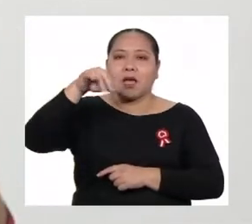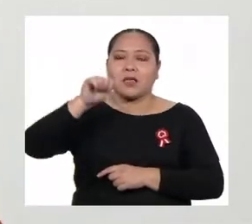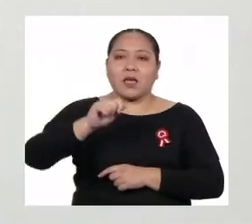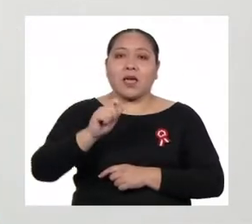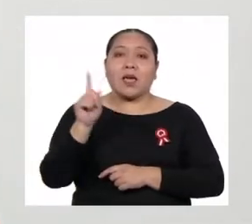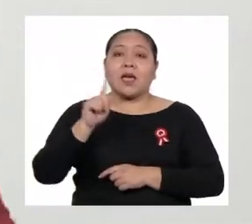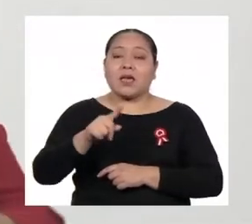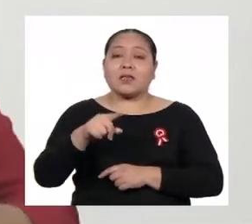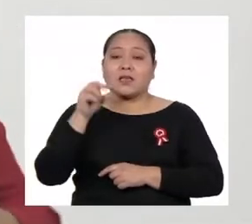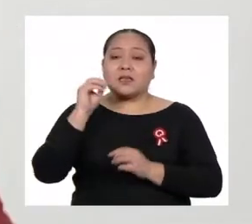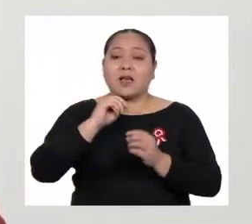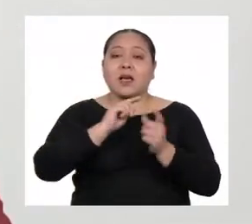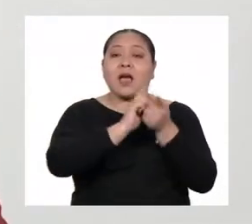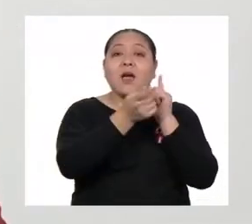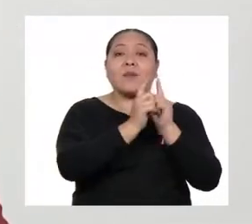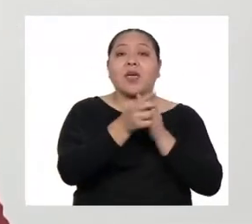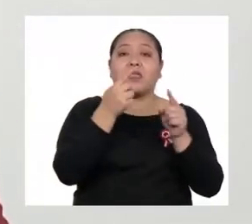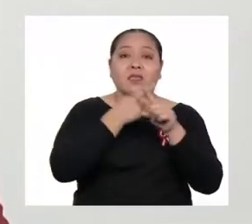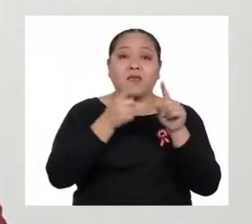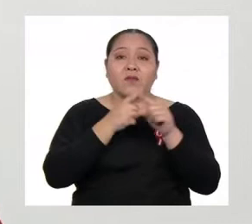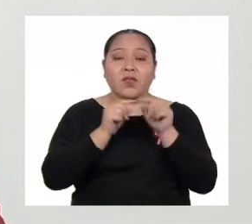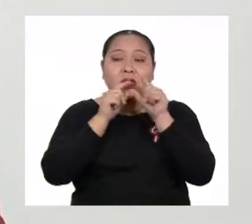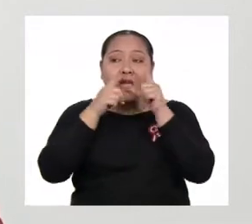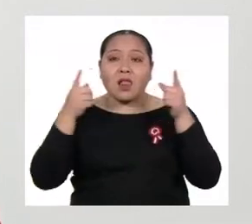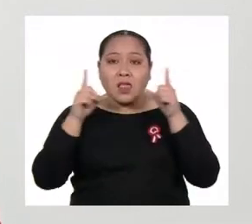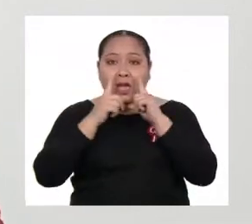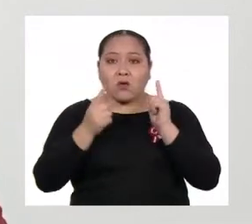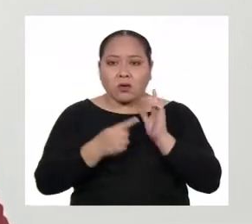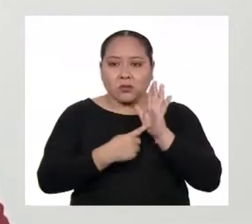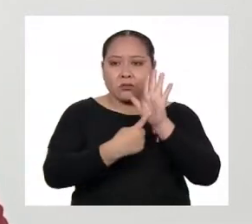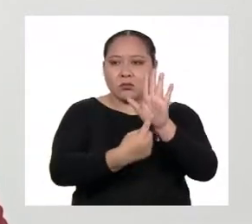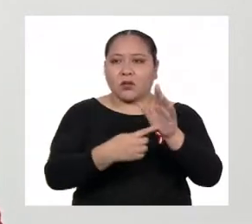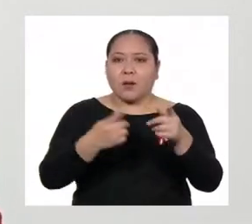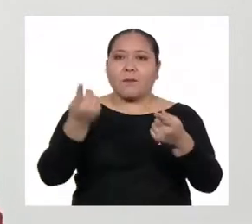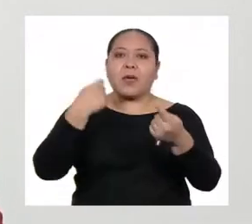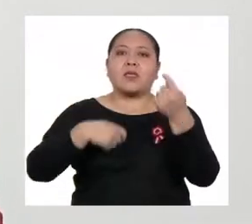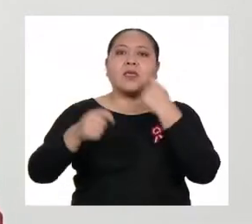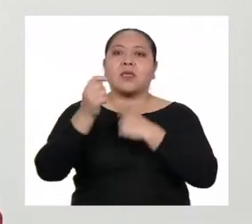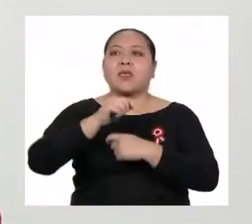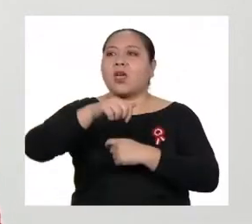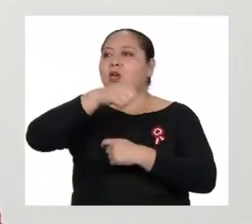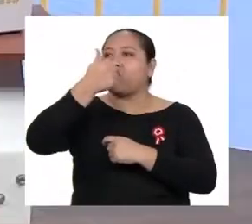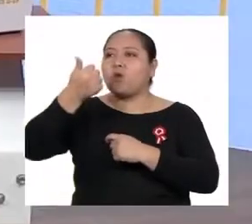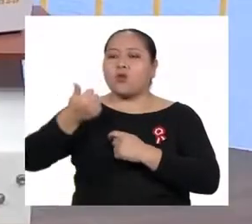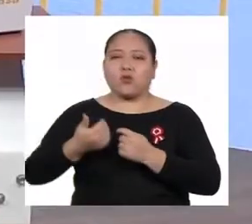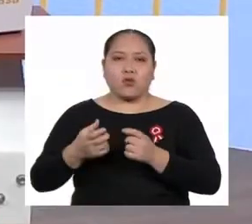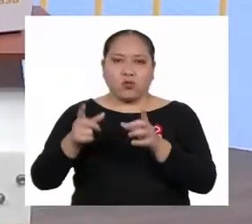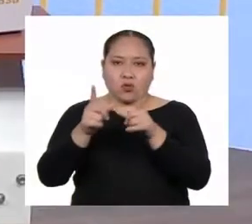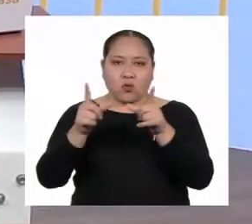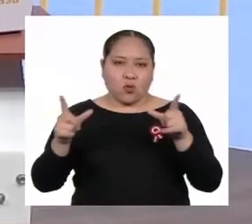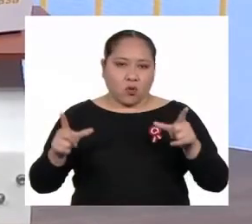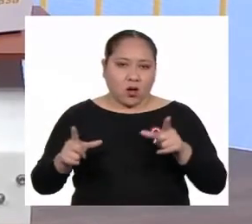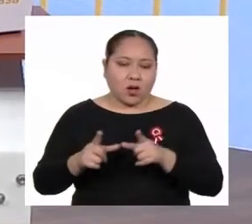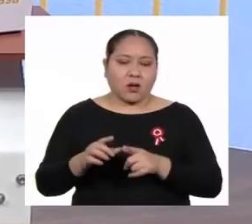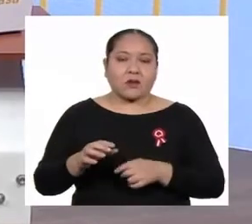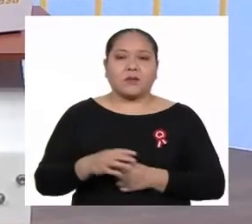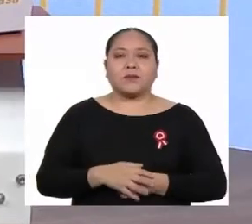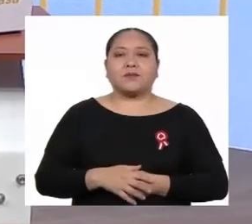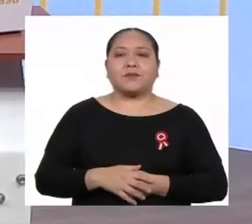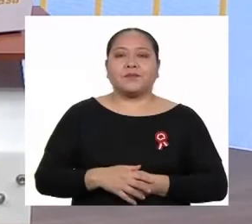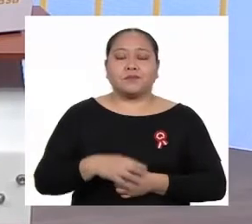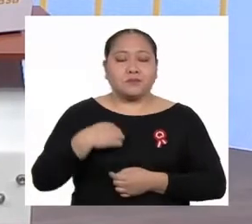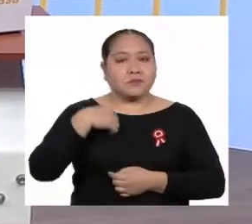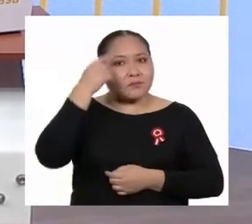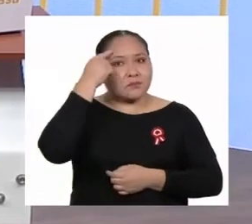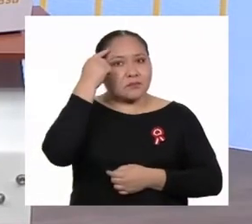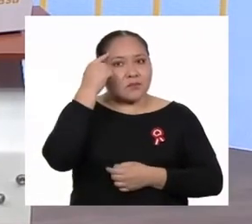a varias lenguas y han llegado a ser distribuidas en otros continentes. Yo creo que a nuestros